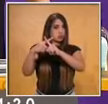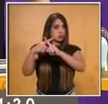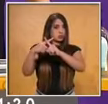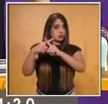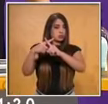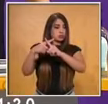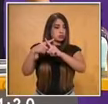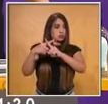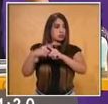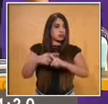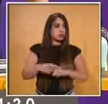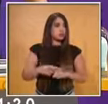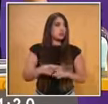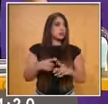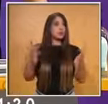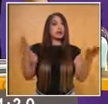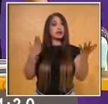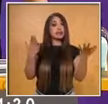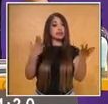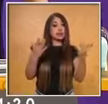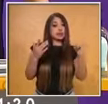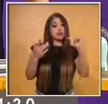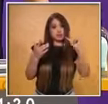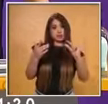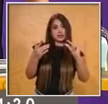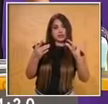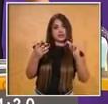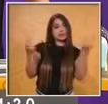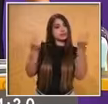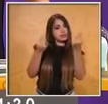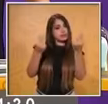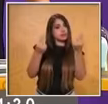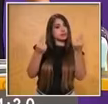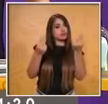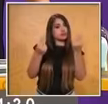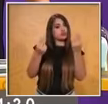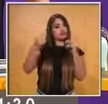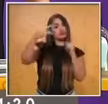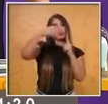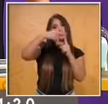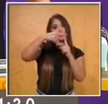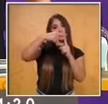y para hacerla más chica necesitamos dividir, ya sea también en...